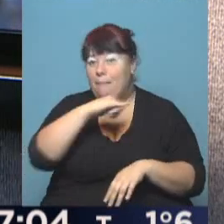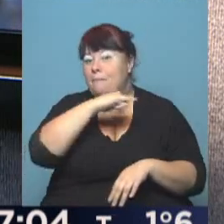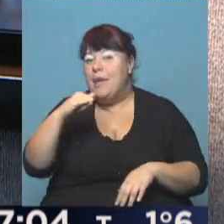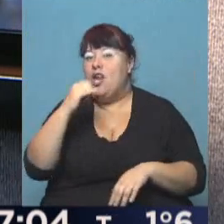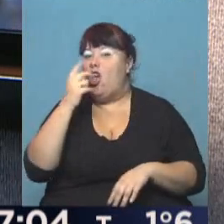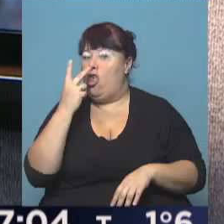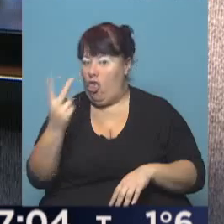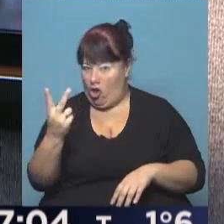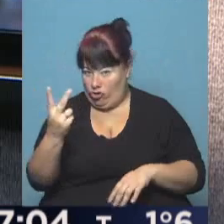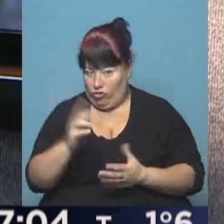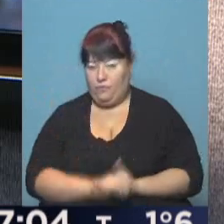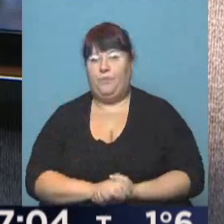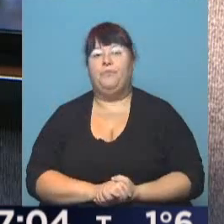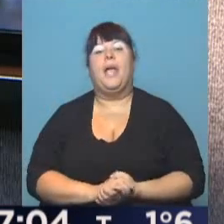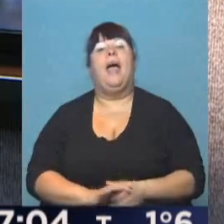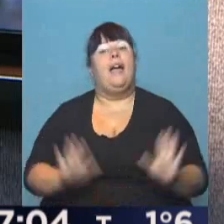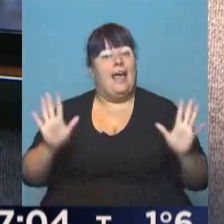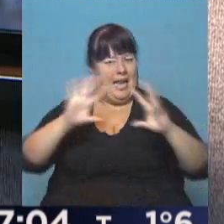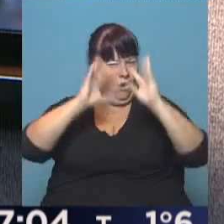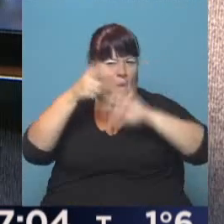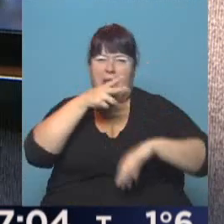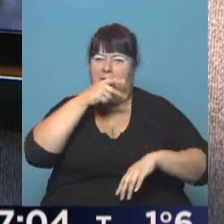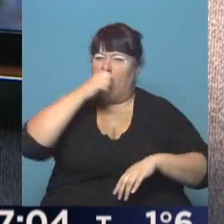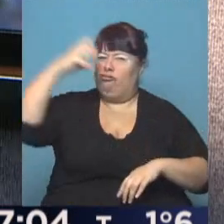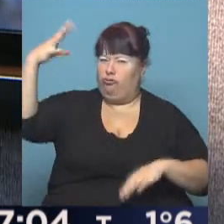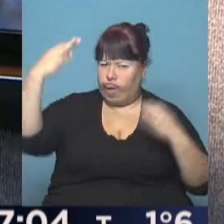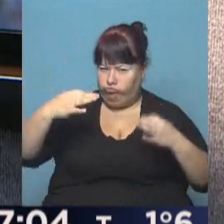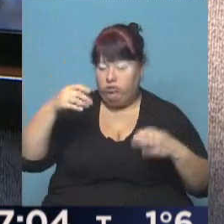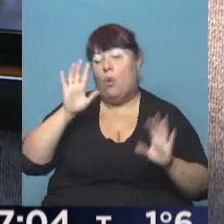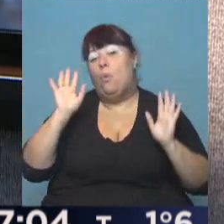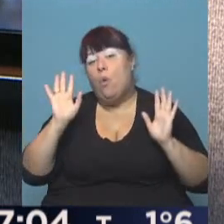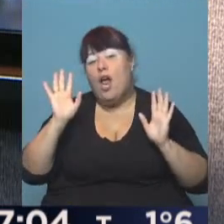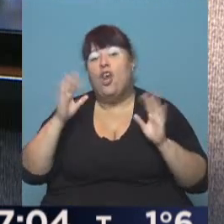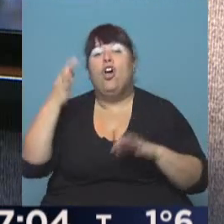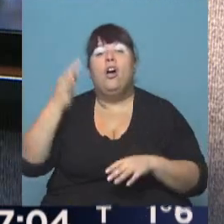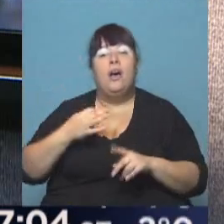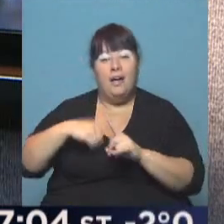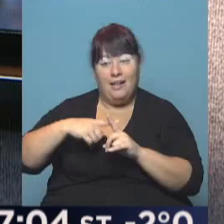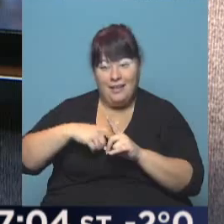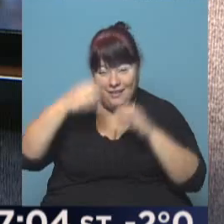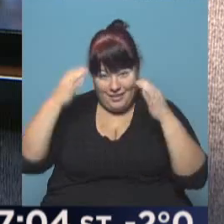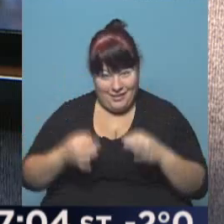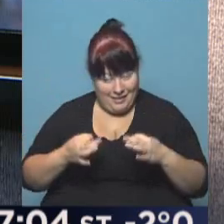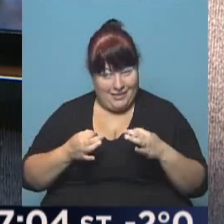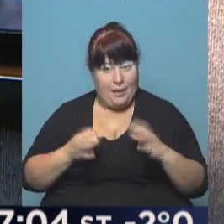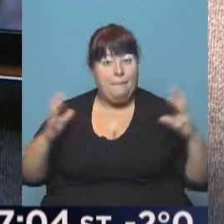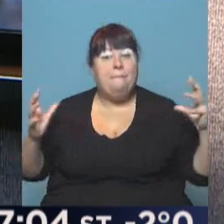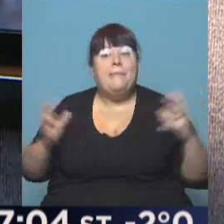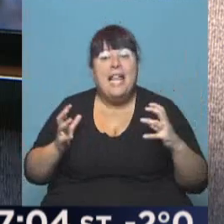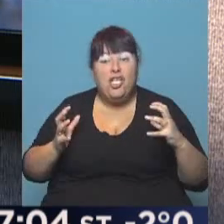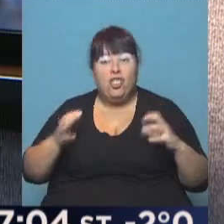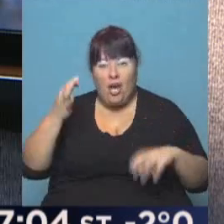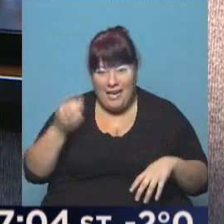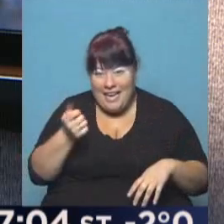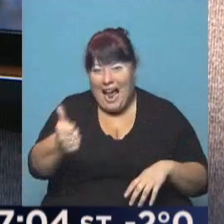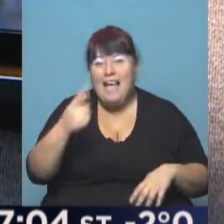2 bajo cero. Eso sí, el cielo está despejado. Bueno, el valor concreto real de la presión